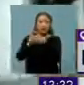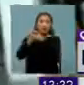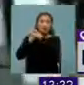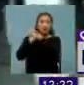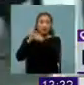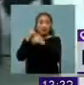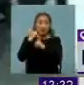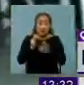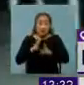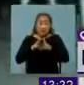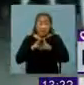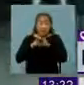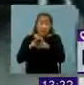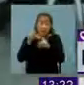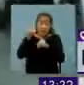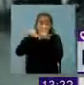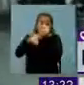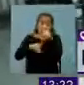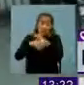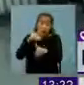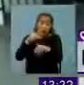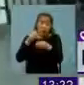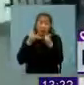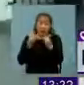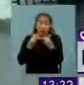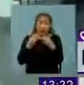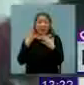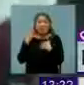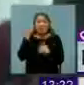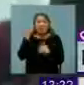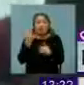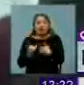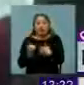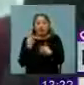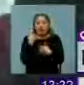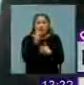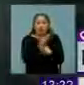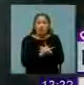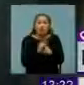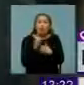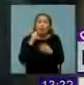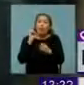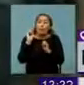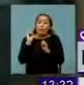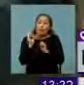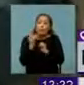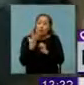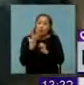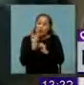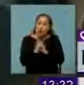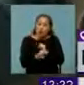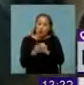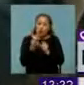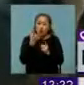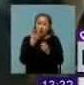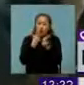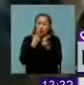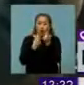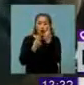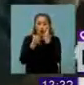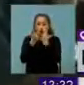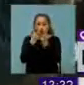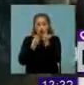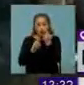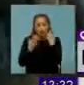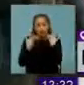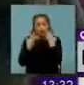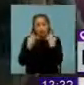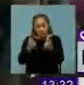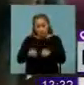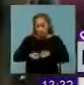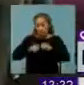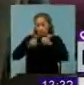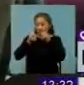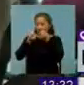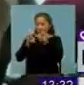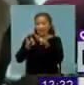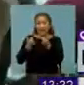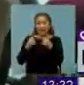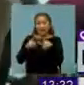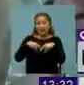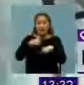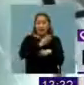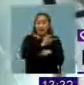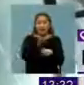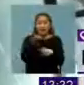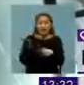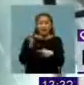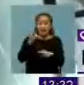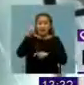dar su voto para poder tener nosotros un mejor control un mayor control y poderle dar a la sociedad